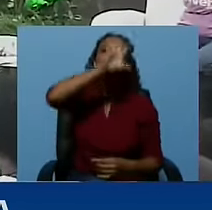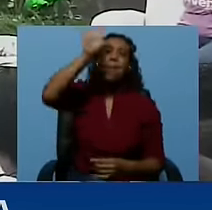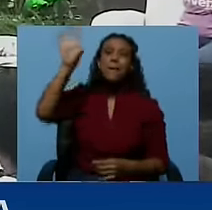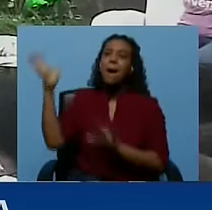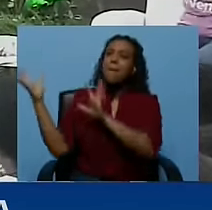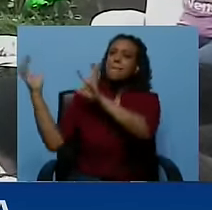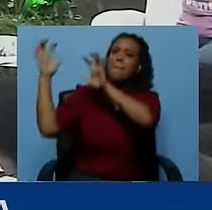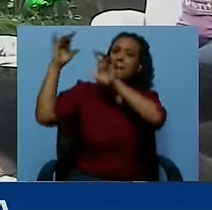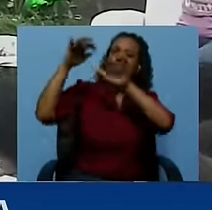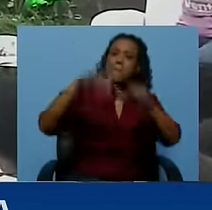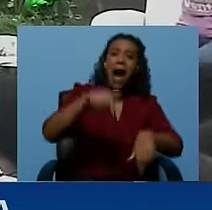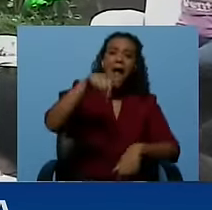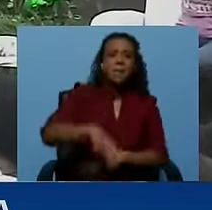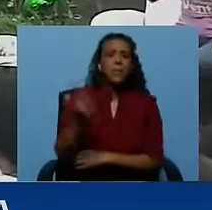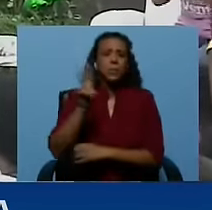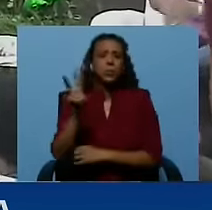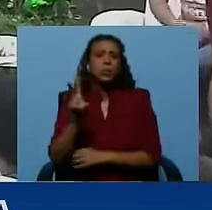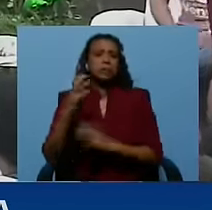¿Te gusta?